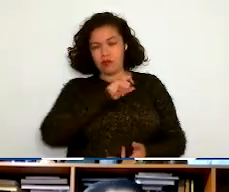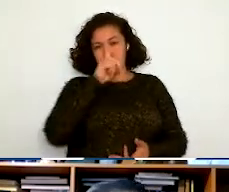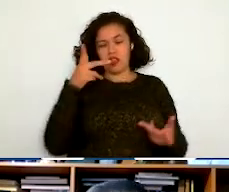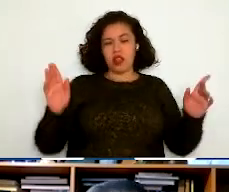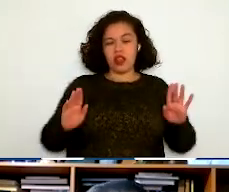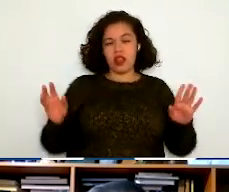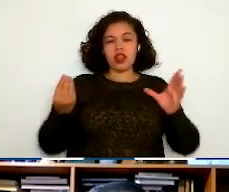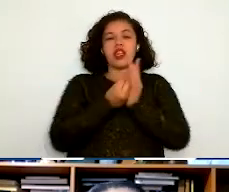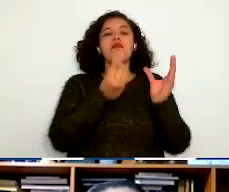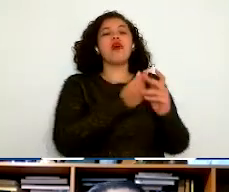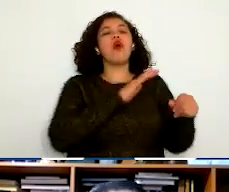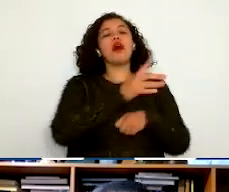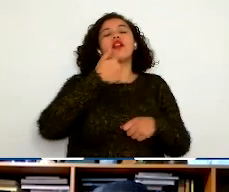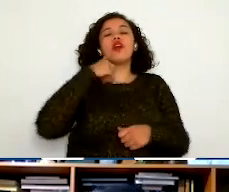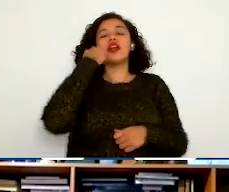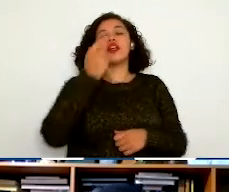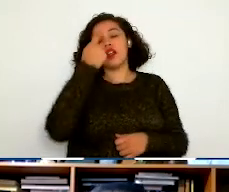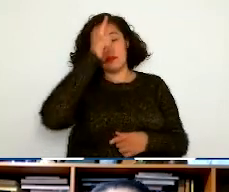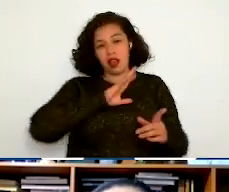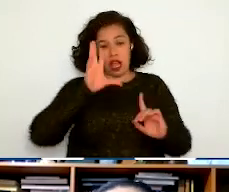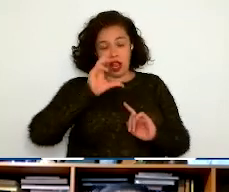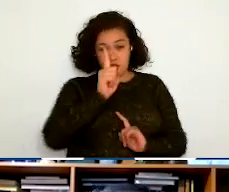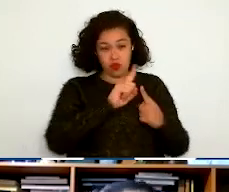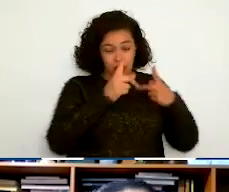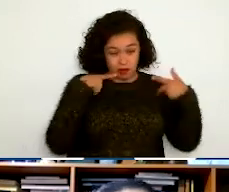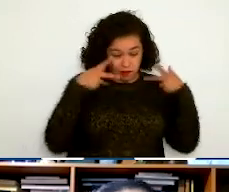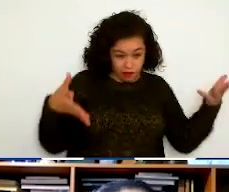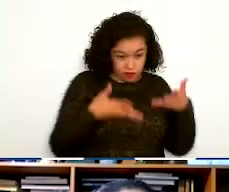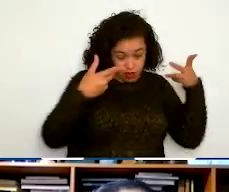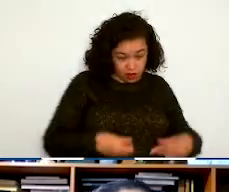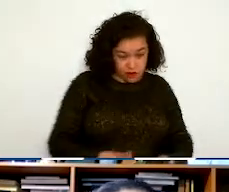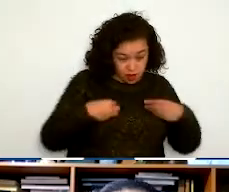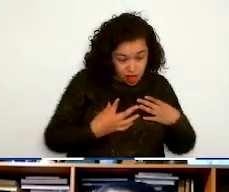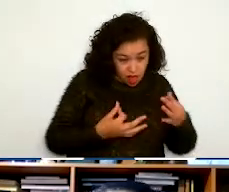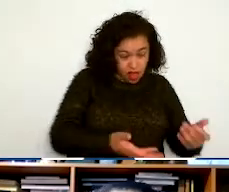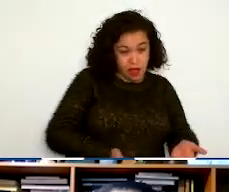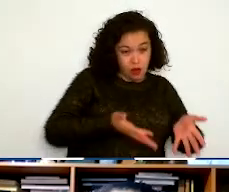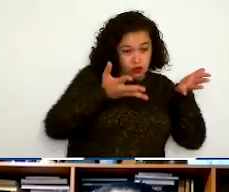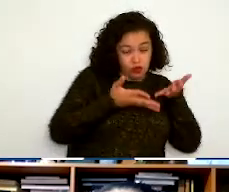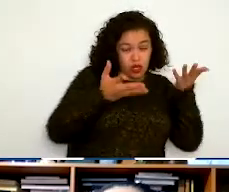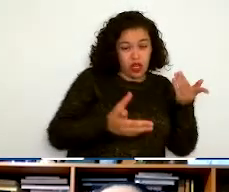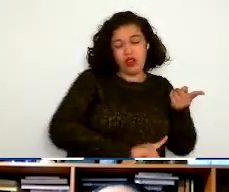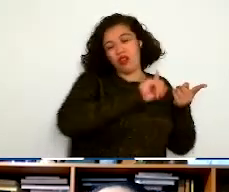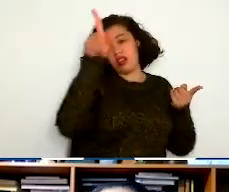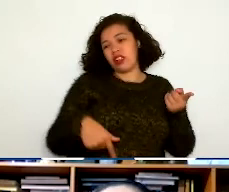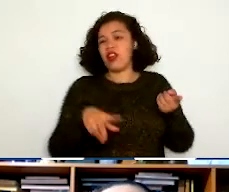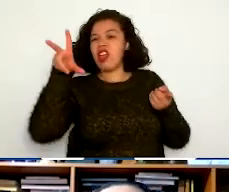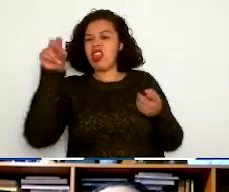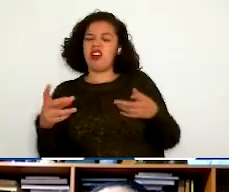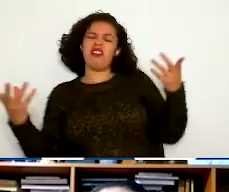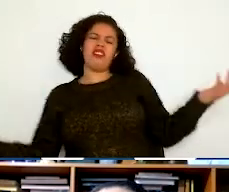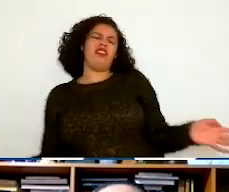quiero ser? ¿Aquel que potencializa, que mejora esa calidad de vida, o aquel que no, que al contrario,